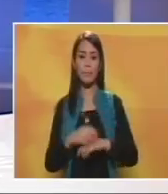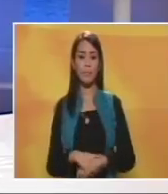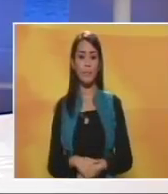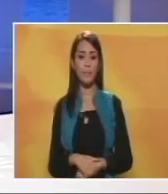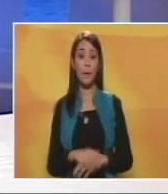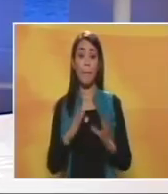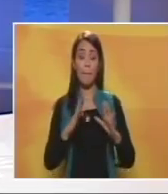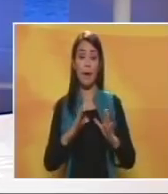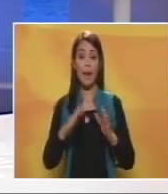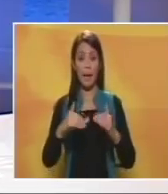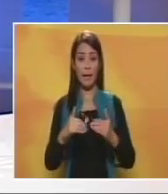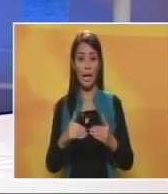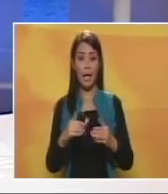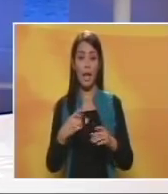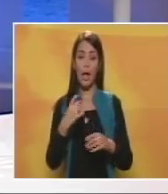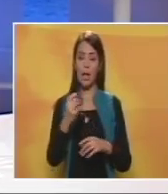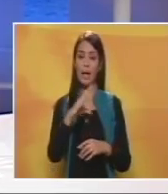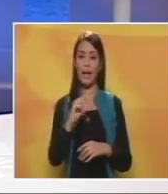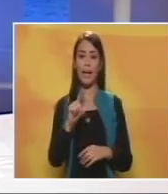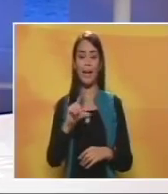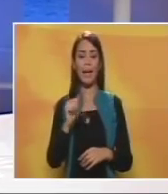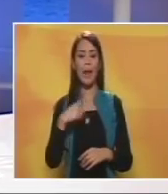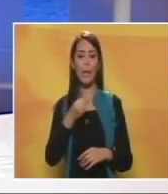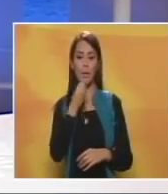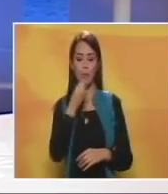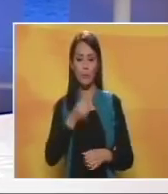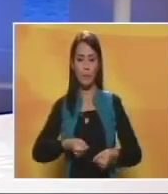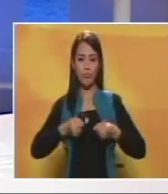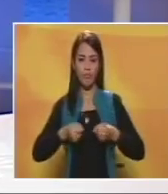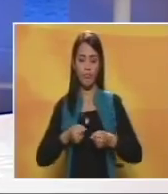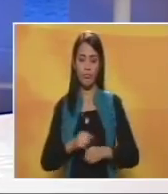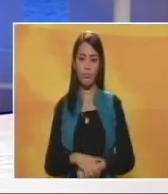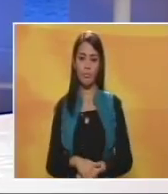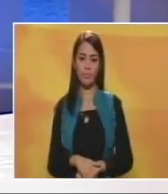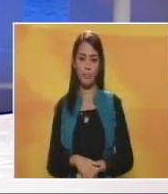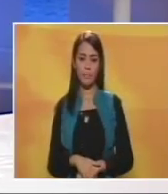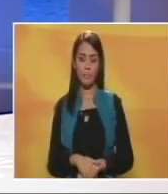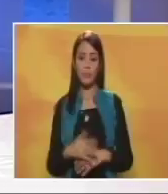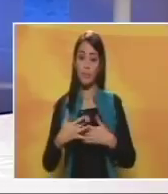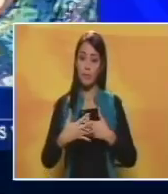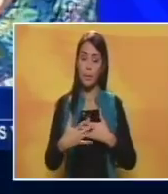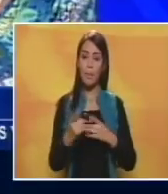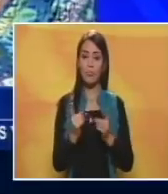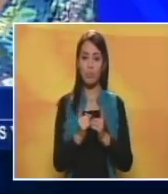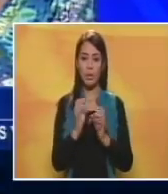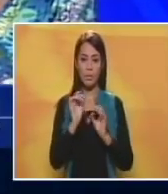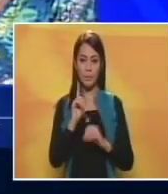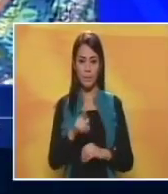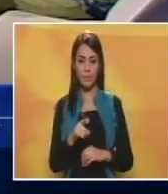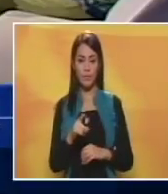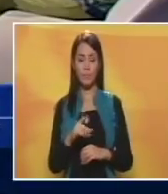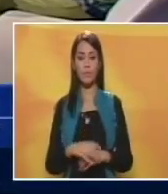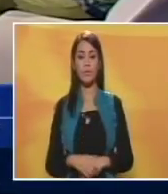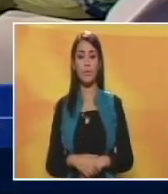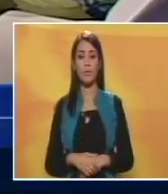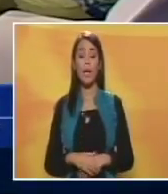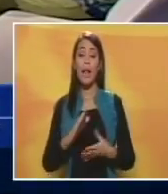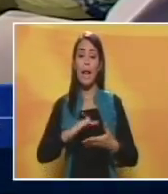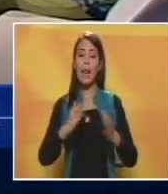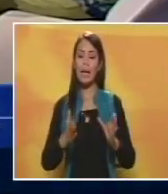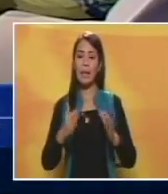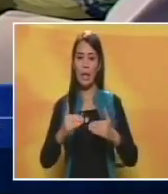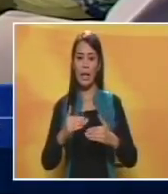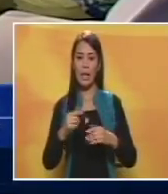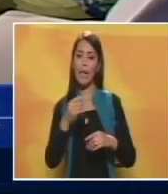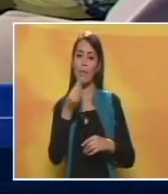cajas CLAP, podrían atenderse el abastecimiento local a mediano y largo plazo. Recordó que los CLAP son un mecanismo de distribución